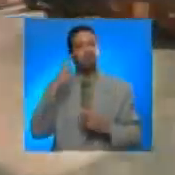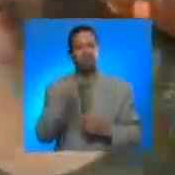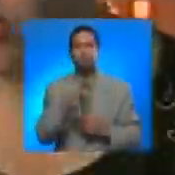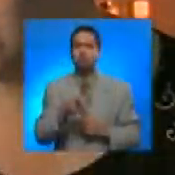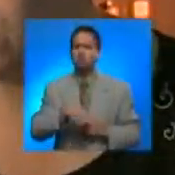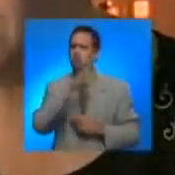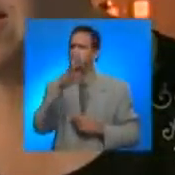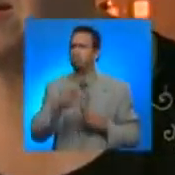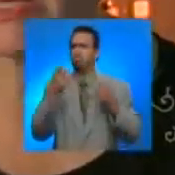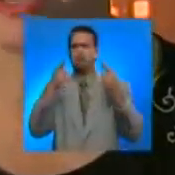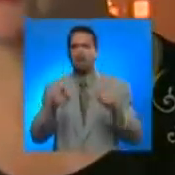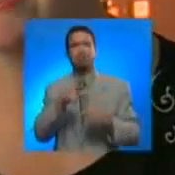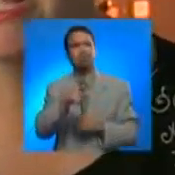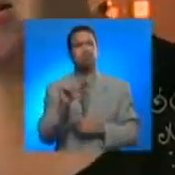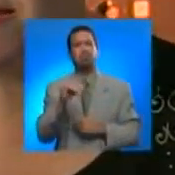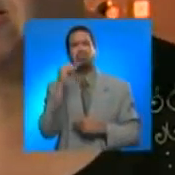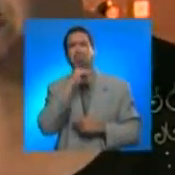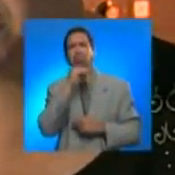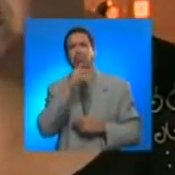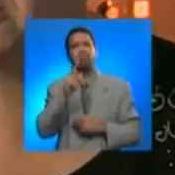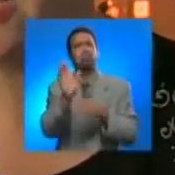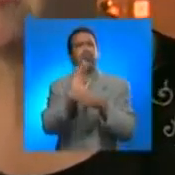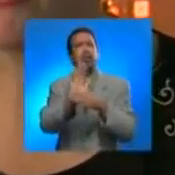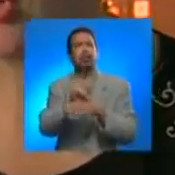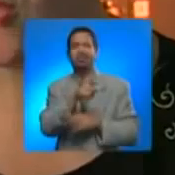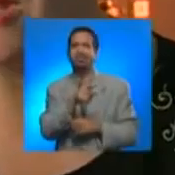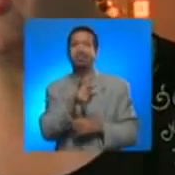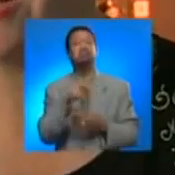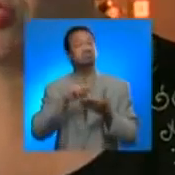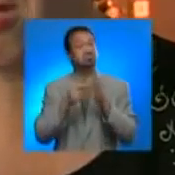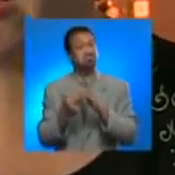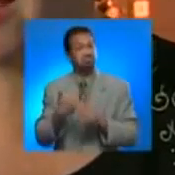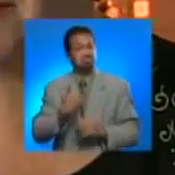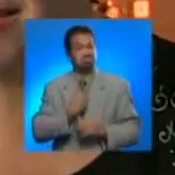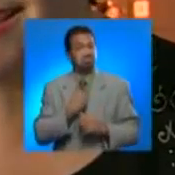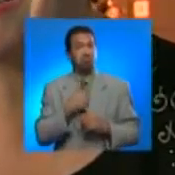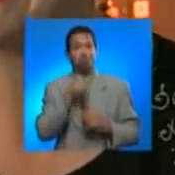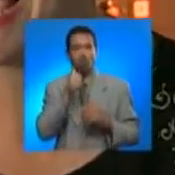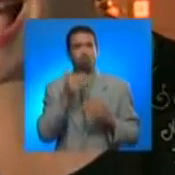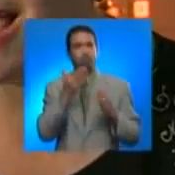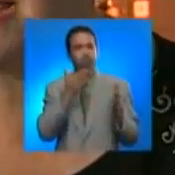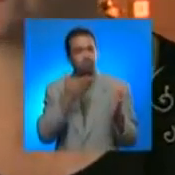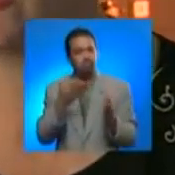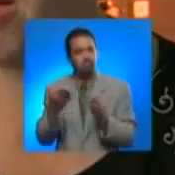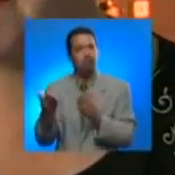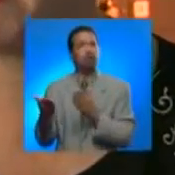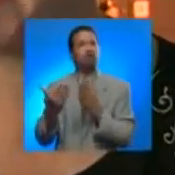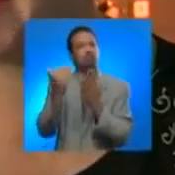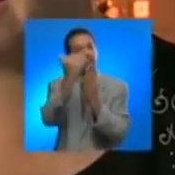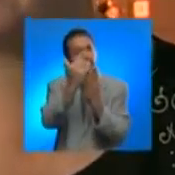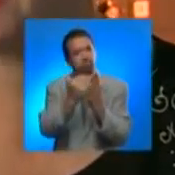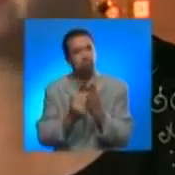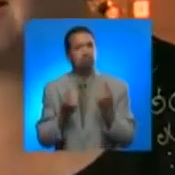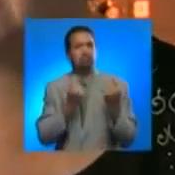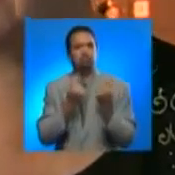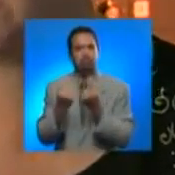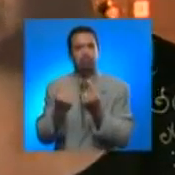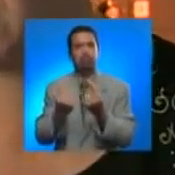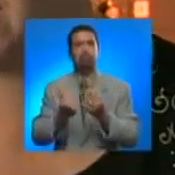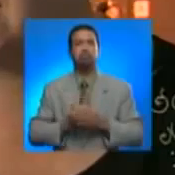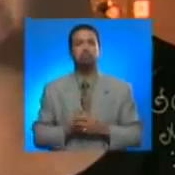a observar un tsunami. Cuando está tan cerca que puede ver las olas, será demasiado tarde para escapar. Durante